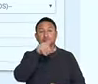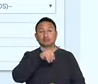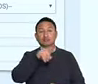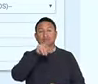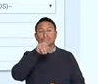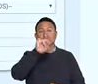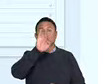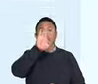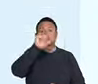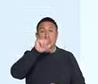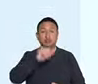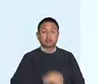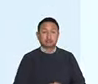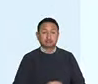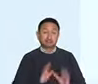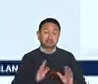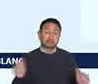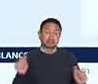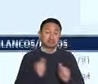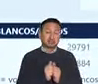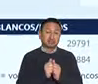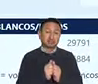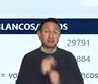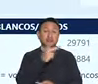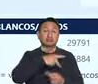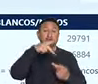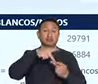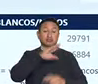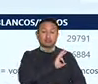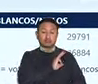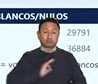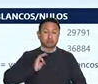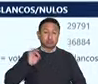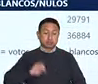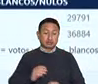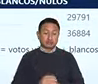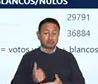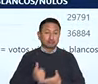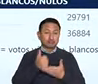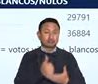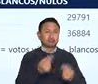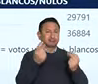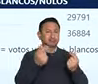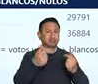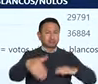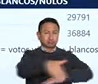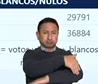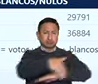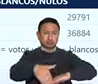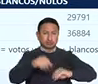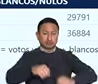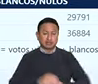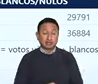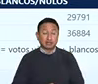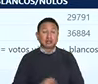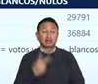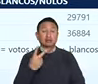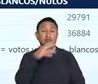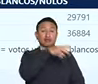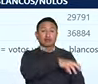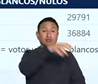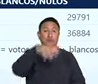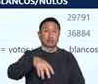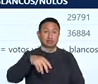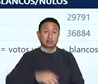Ahí no hay mucho que hacer. Trabajará de la mano con la perfecta Pavón. Soluciones viales que necesitan urgentemente, ya que las dos provincias